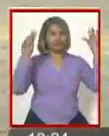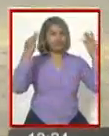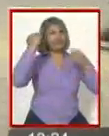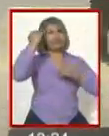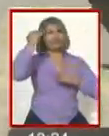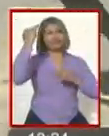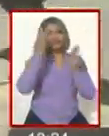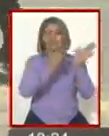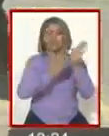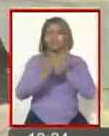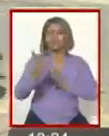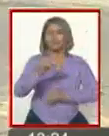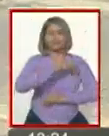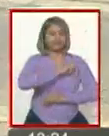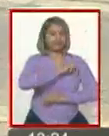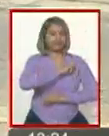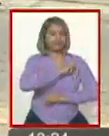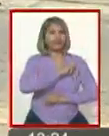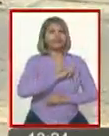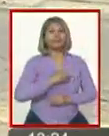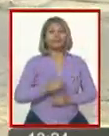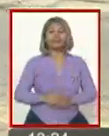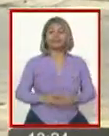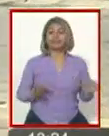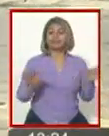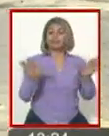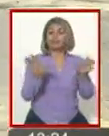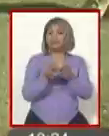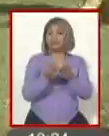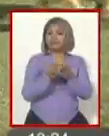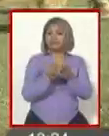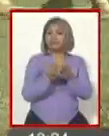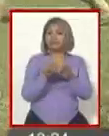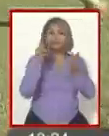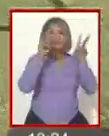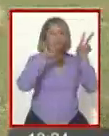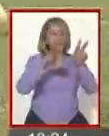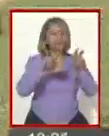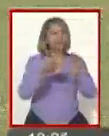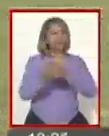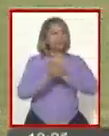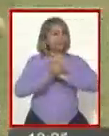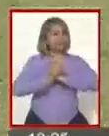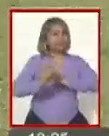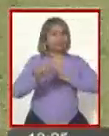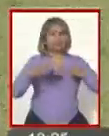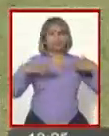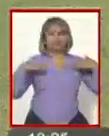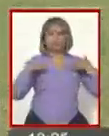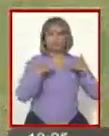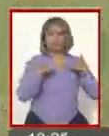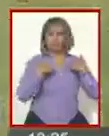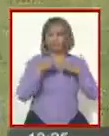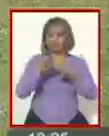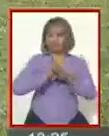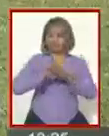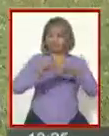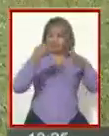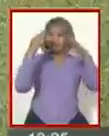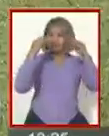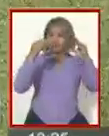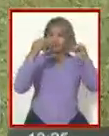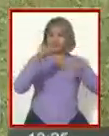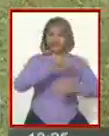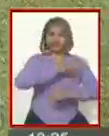esta iniciativa organizada por la policía. En este evento se observó las habilidades y destrezas de los canes que son adiestrados por